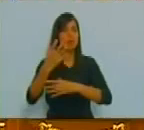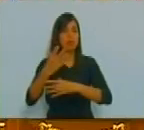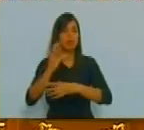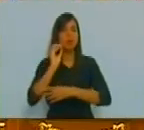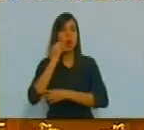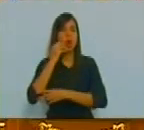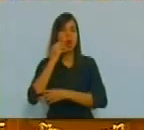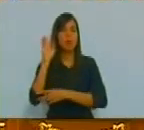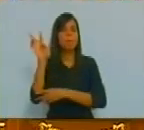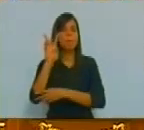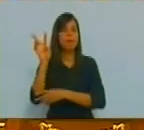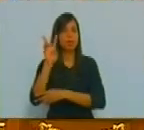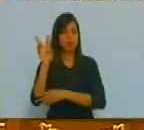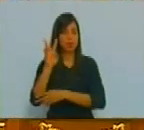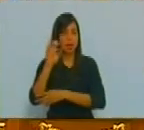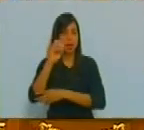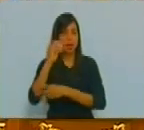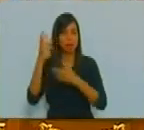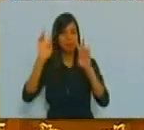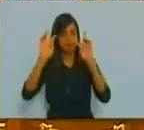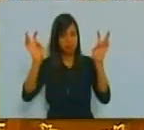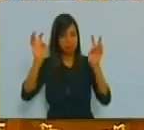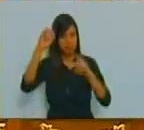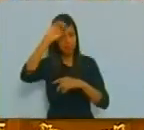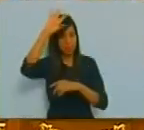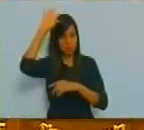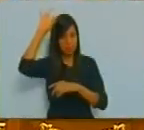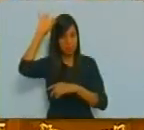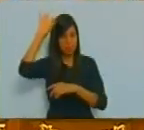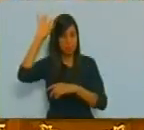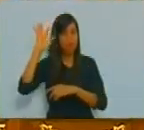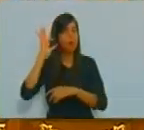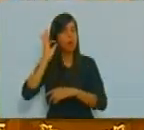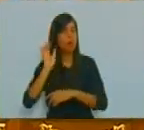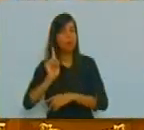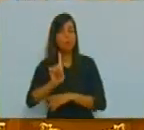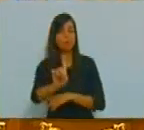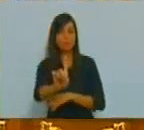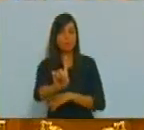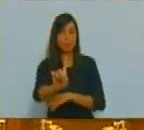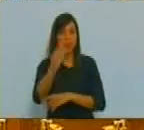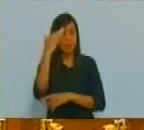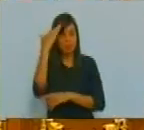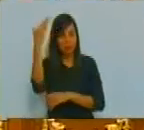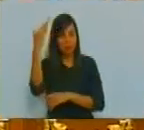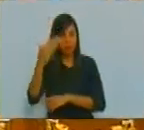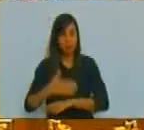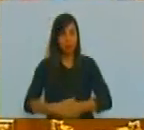de la patria robert serra para que dirija un saludo a esta asamblea constituyente